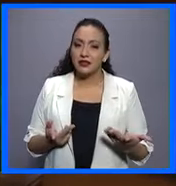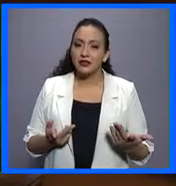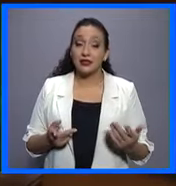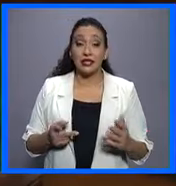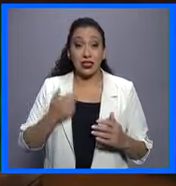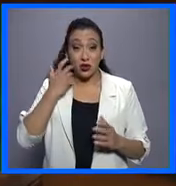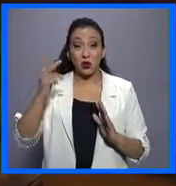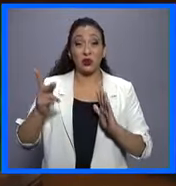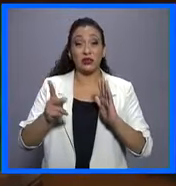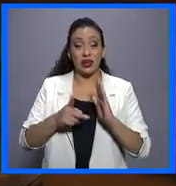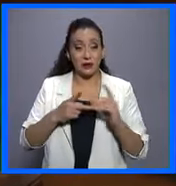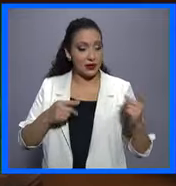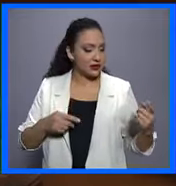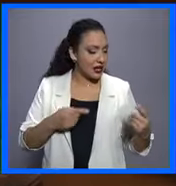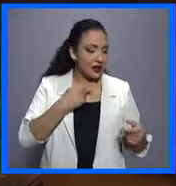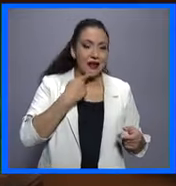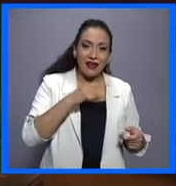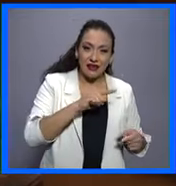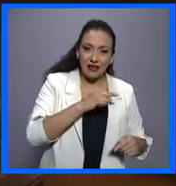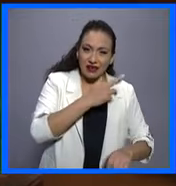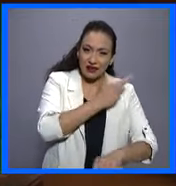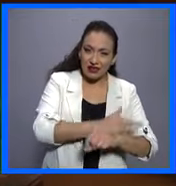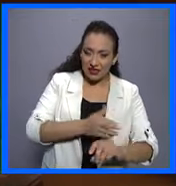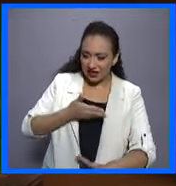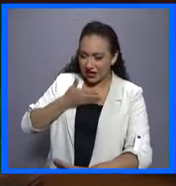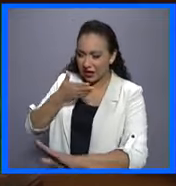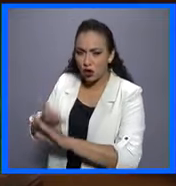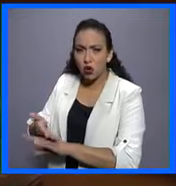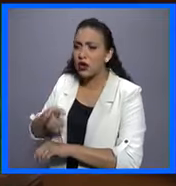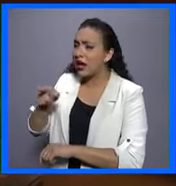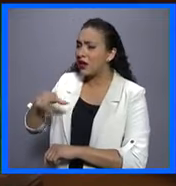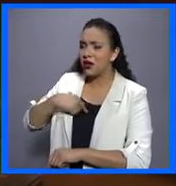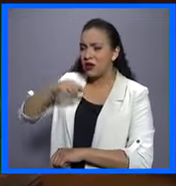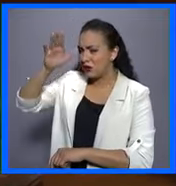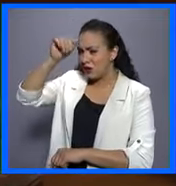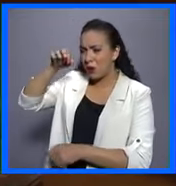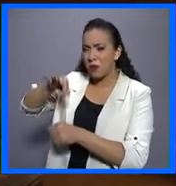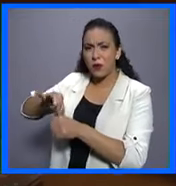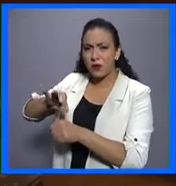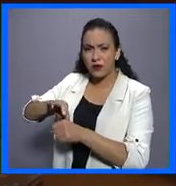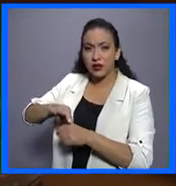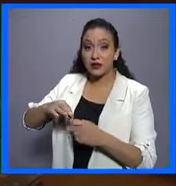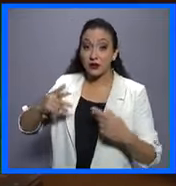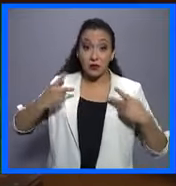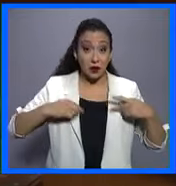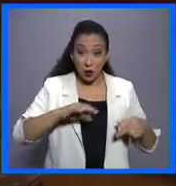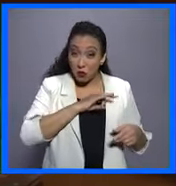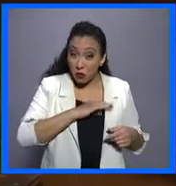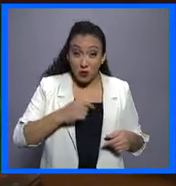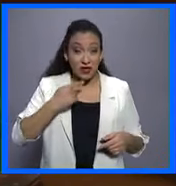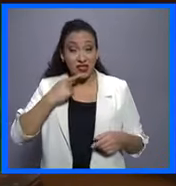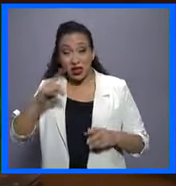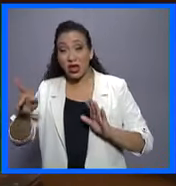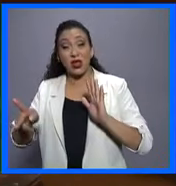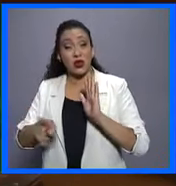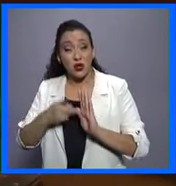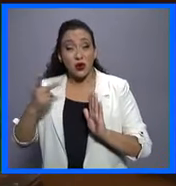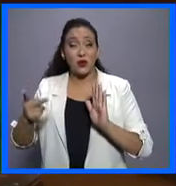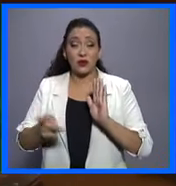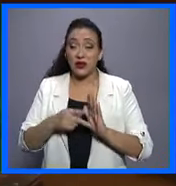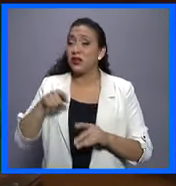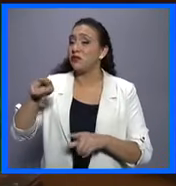abriendo, de consentirlo, estaríamos pues abriendo la posibilidad de que fueran impugnables los procesos de